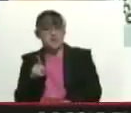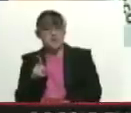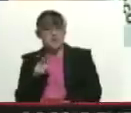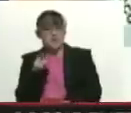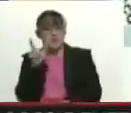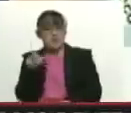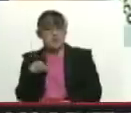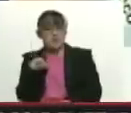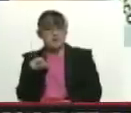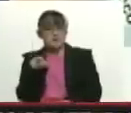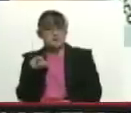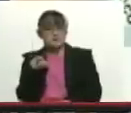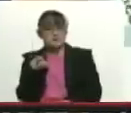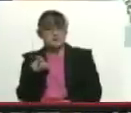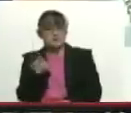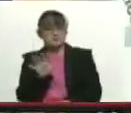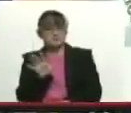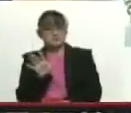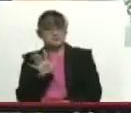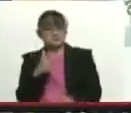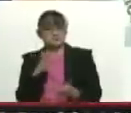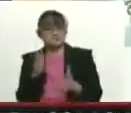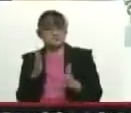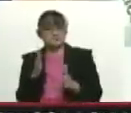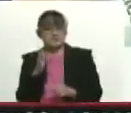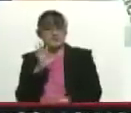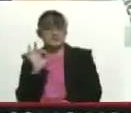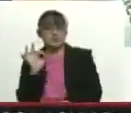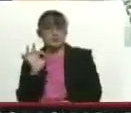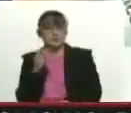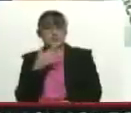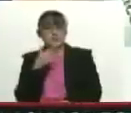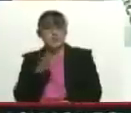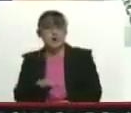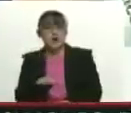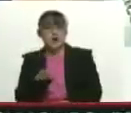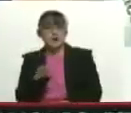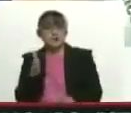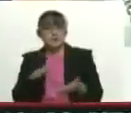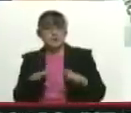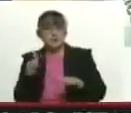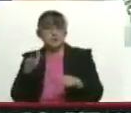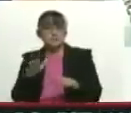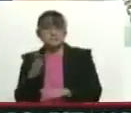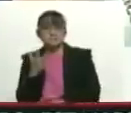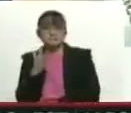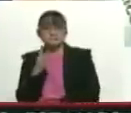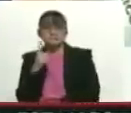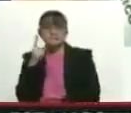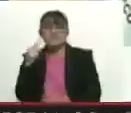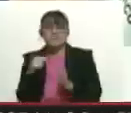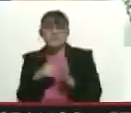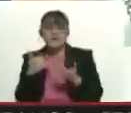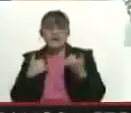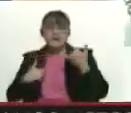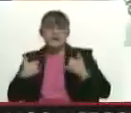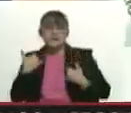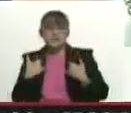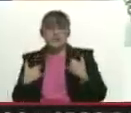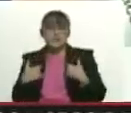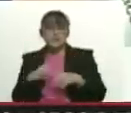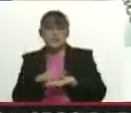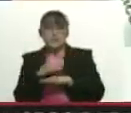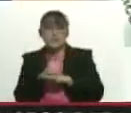acción que ocasionó aproximadamente 50 muertos y aproximadamente 1000 heridos, producto de